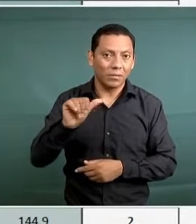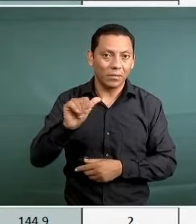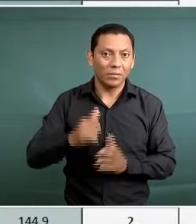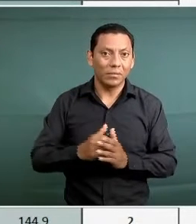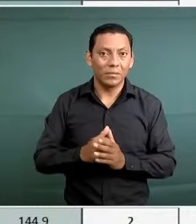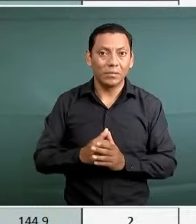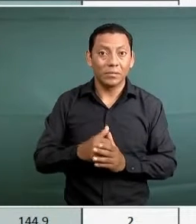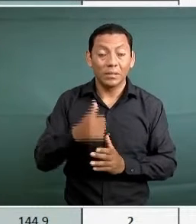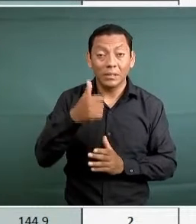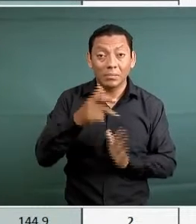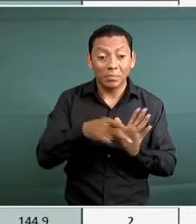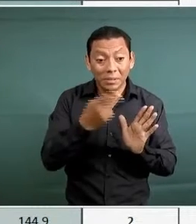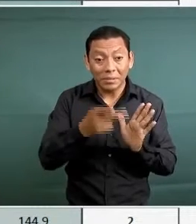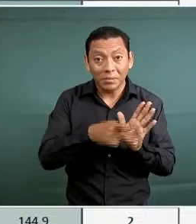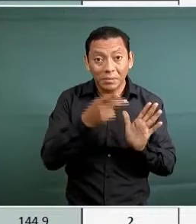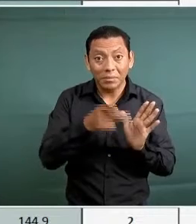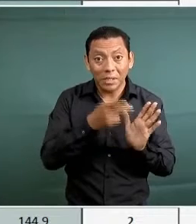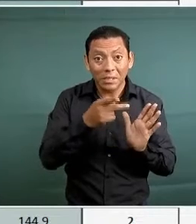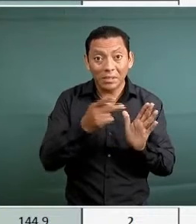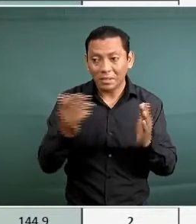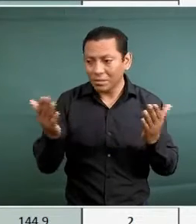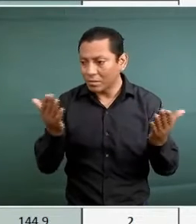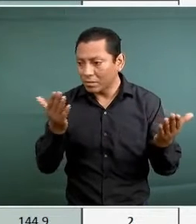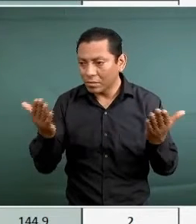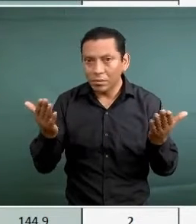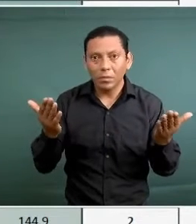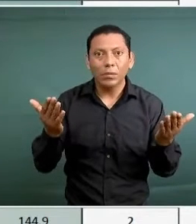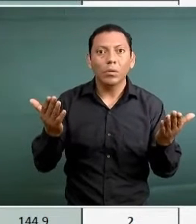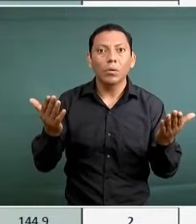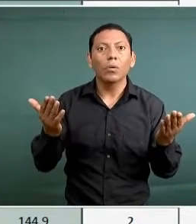seis veces más fallecidos